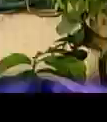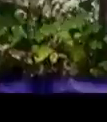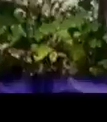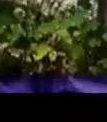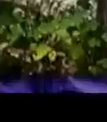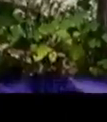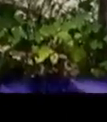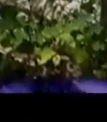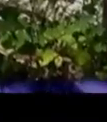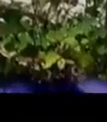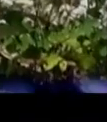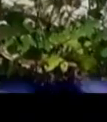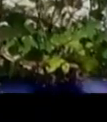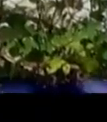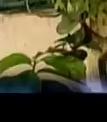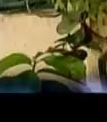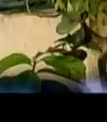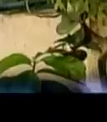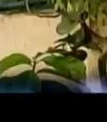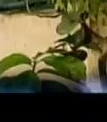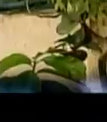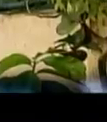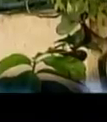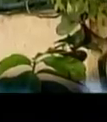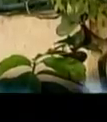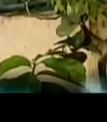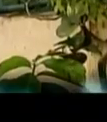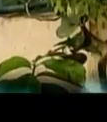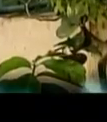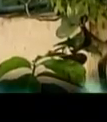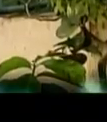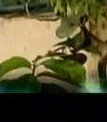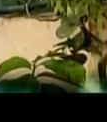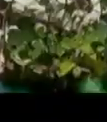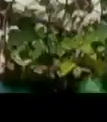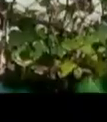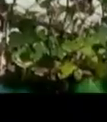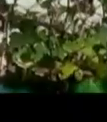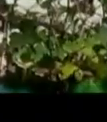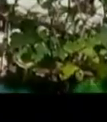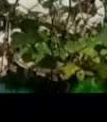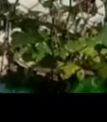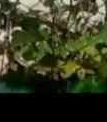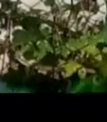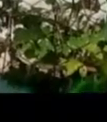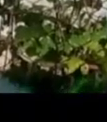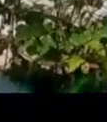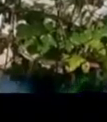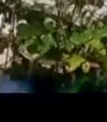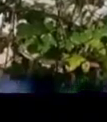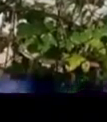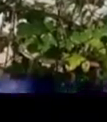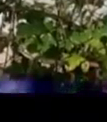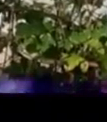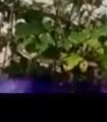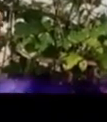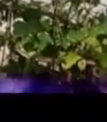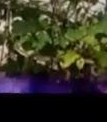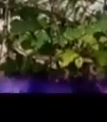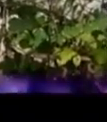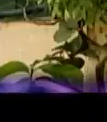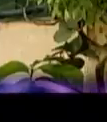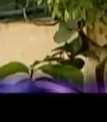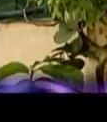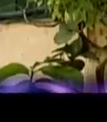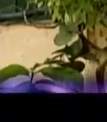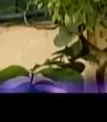Afuera, caray, por poco se me vuela el osobuco. Casi no podíamos ni caminar. Oye, es cierto, tremendo viento, impresionante.